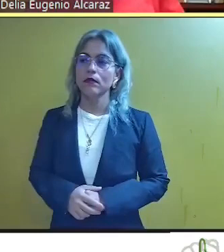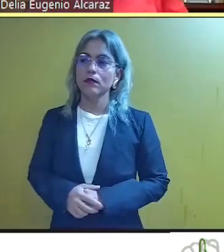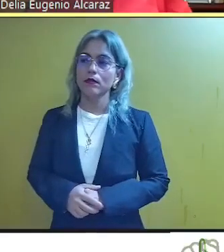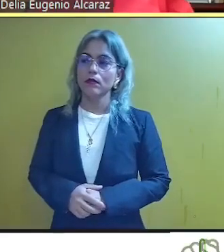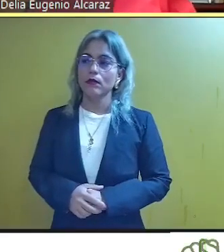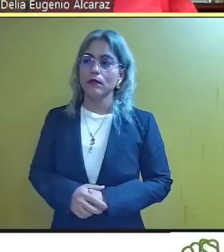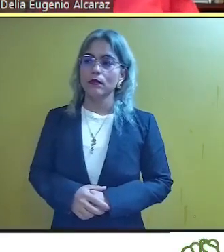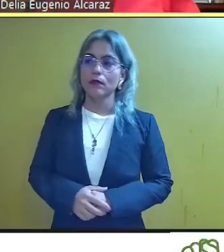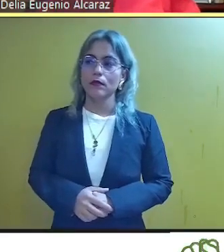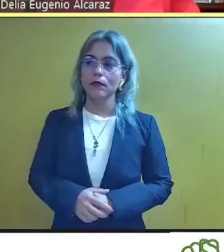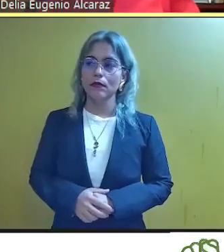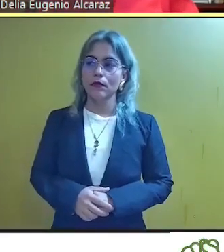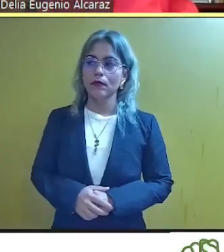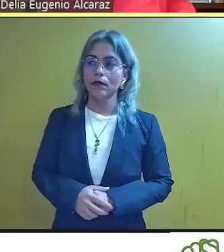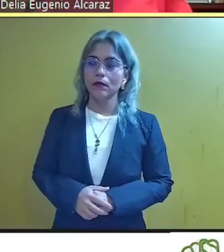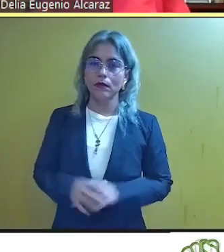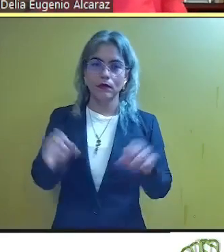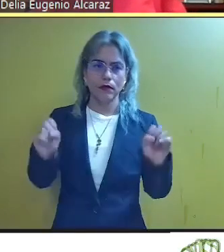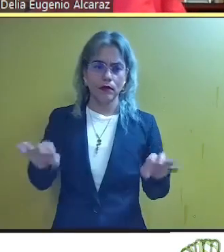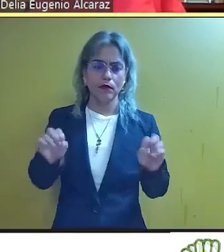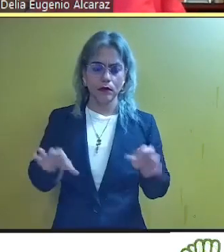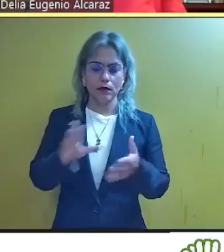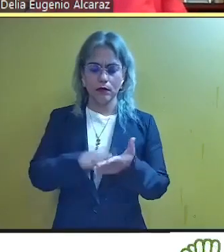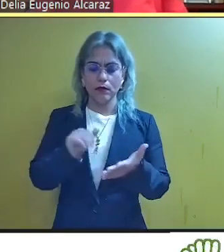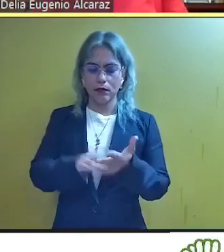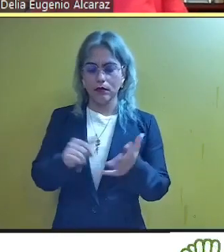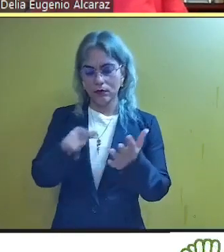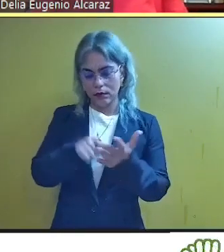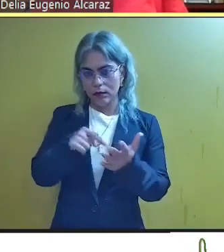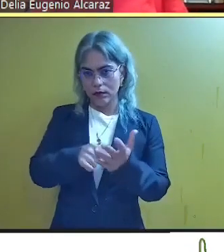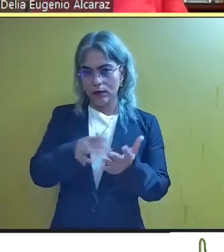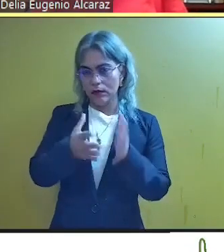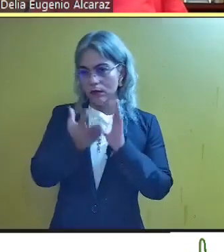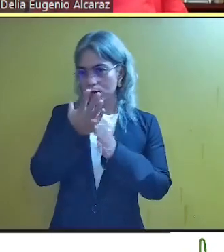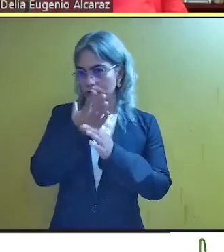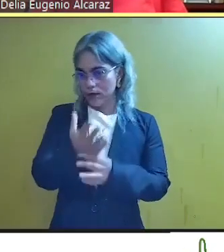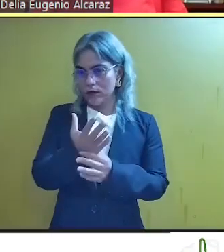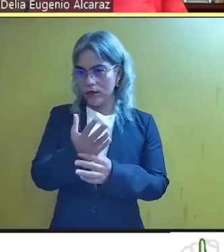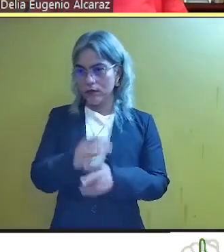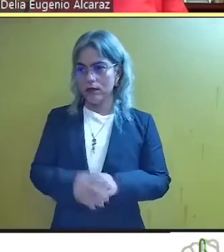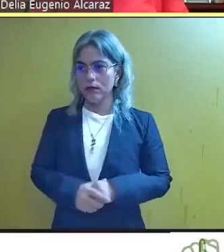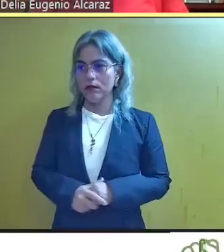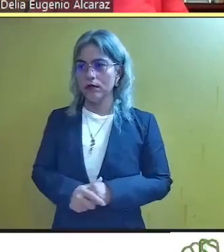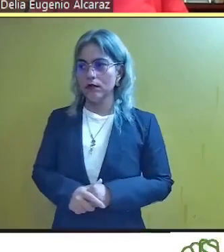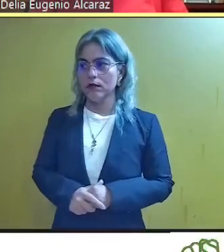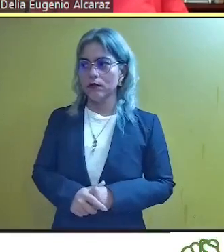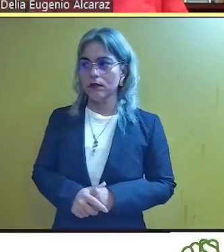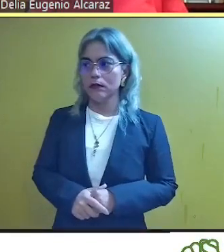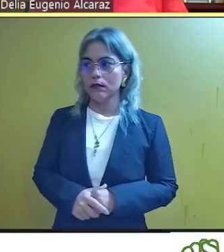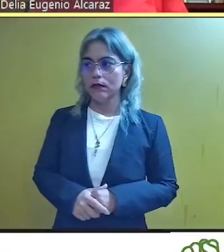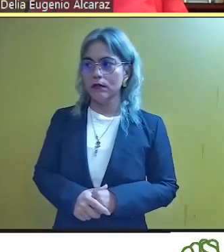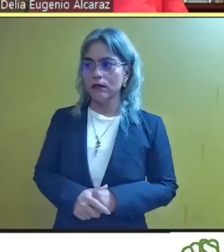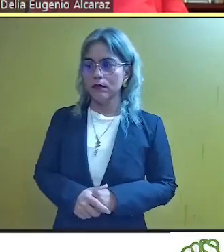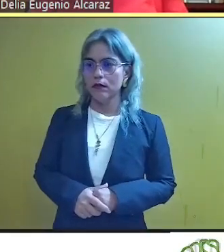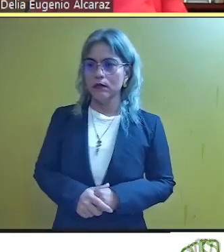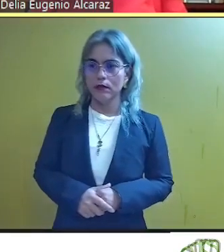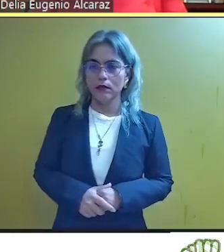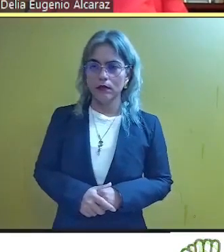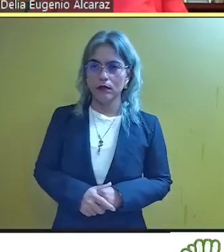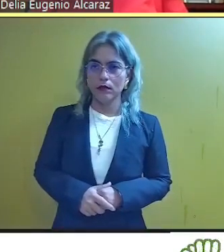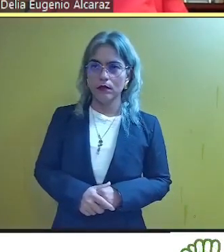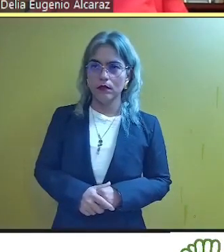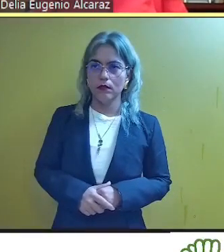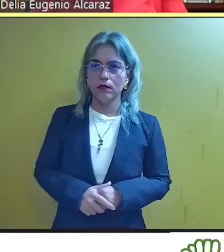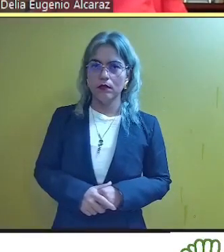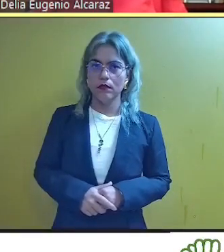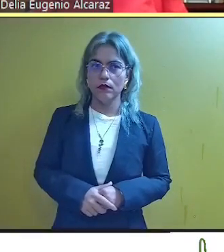este oficio jamás se menciona que será ofrecido